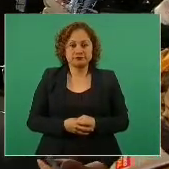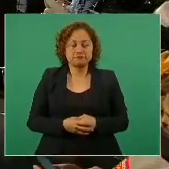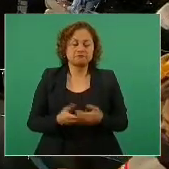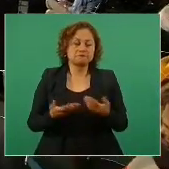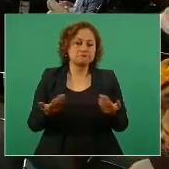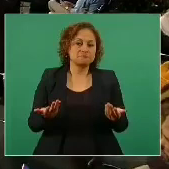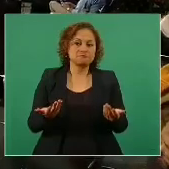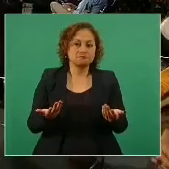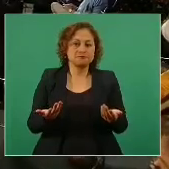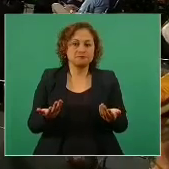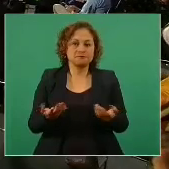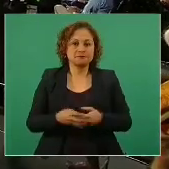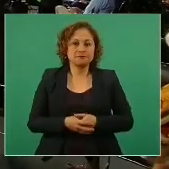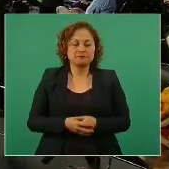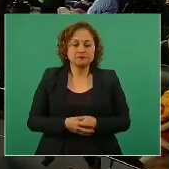A pesar